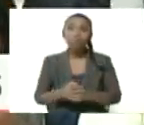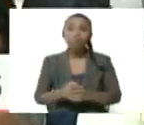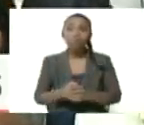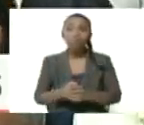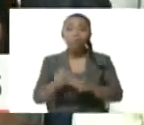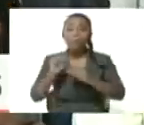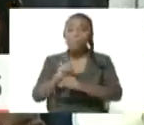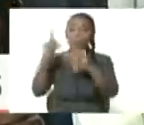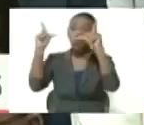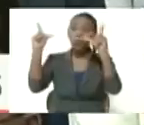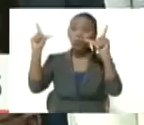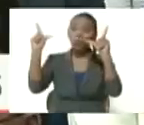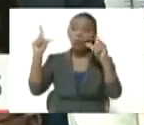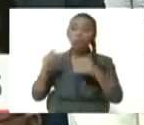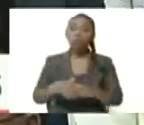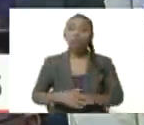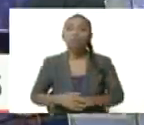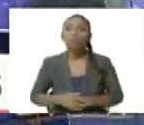sorpresivo.